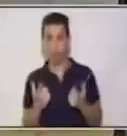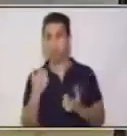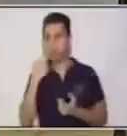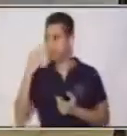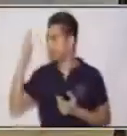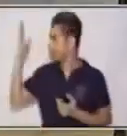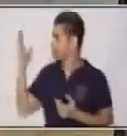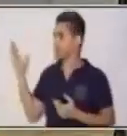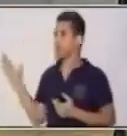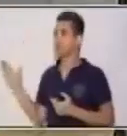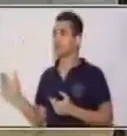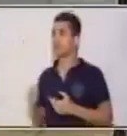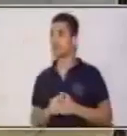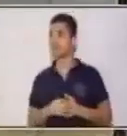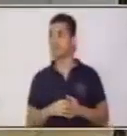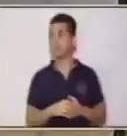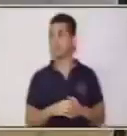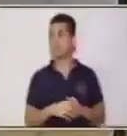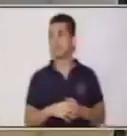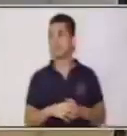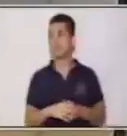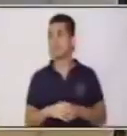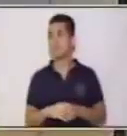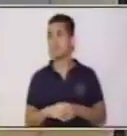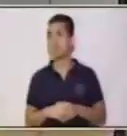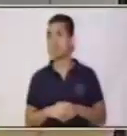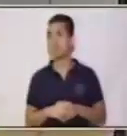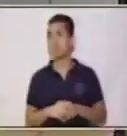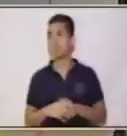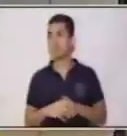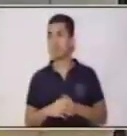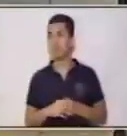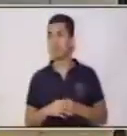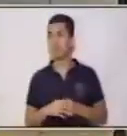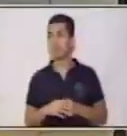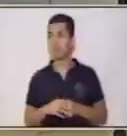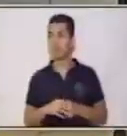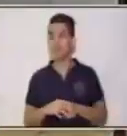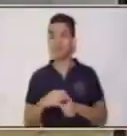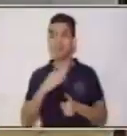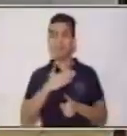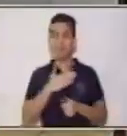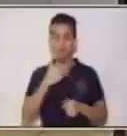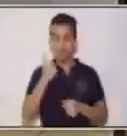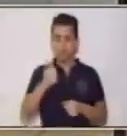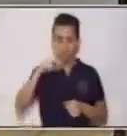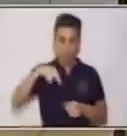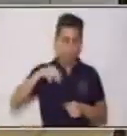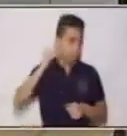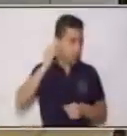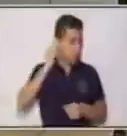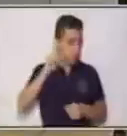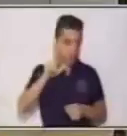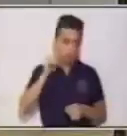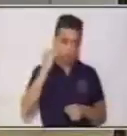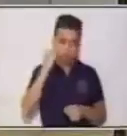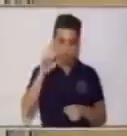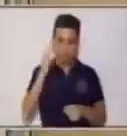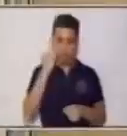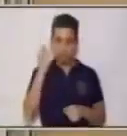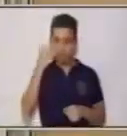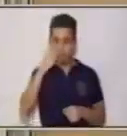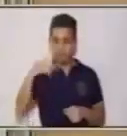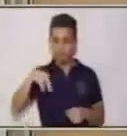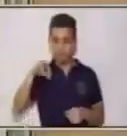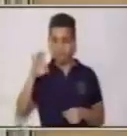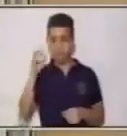los extranjerismos de esta clasificación, según el origen. Los anglicismos van a ser aquellos extranjerismos que se toman o